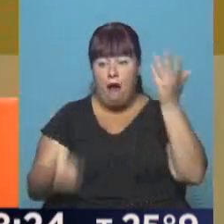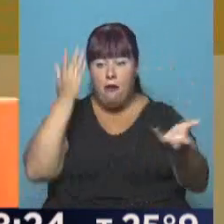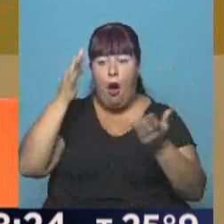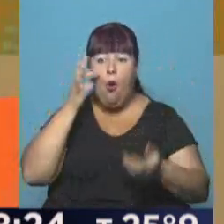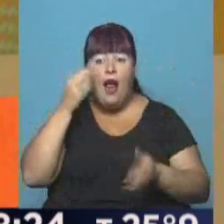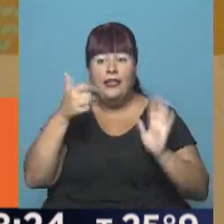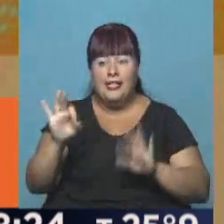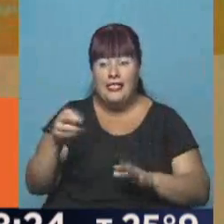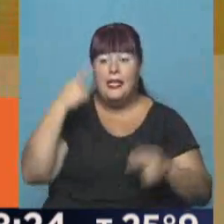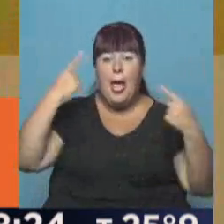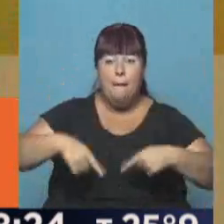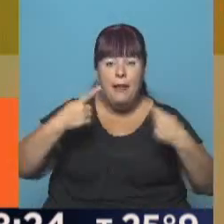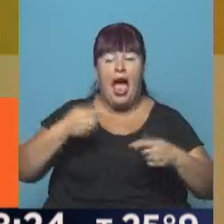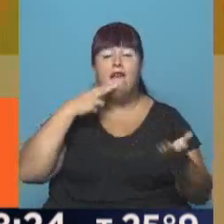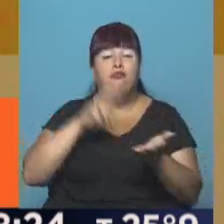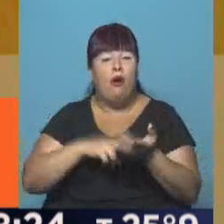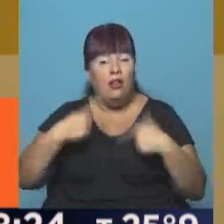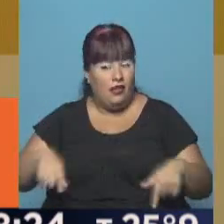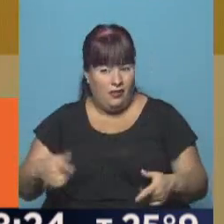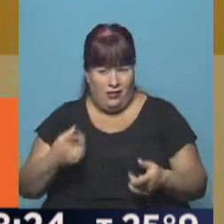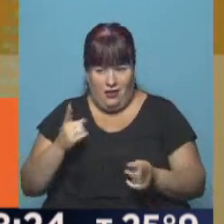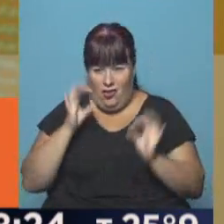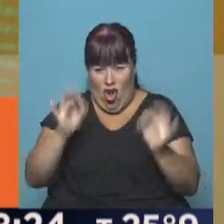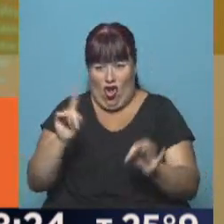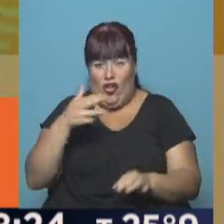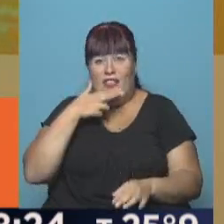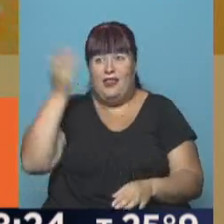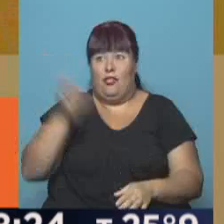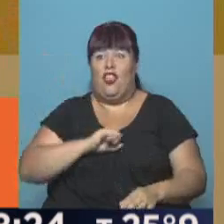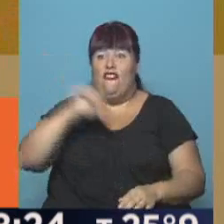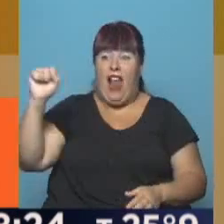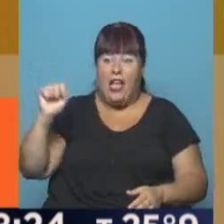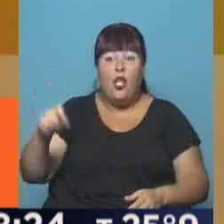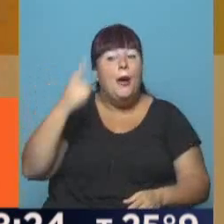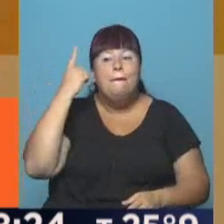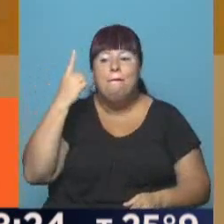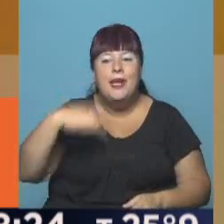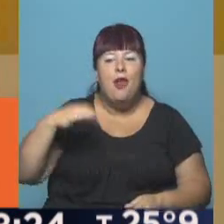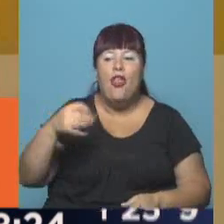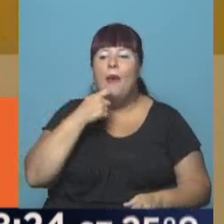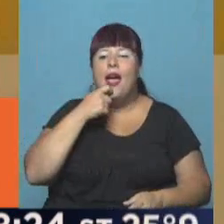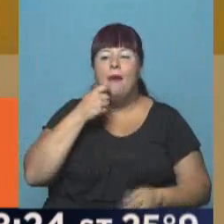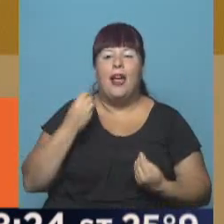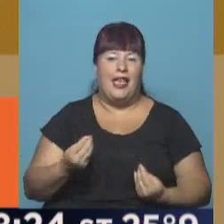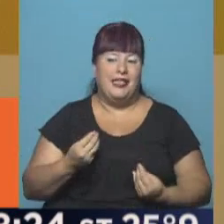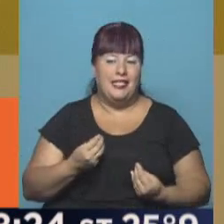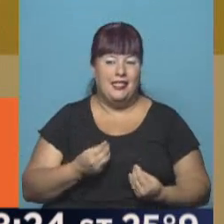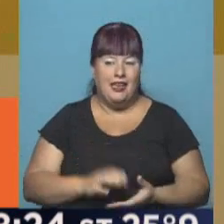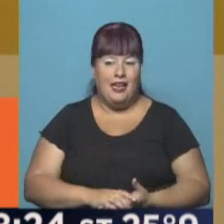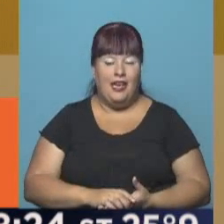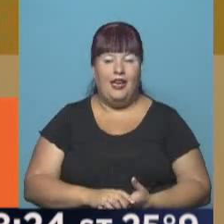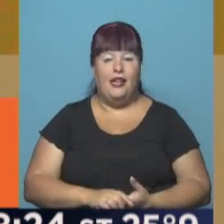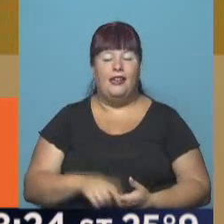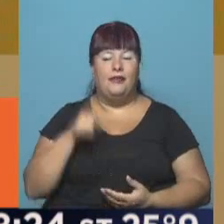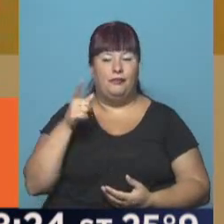al 60, los peajes, las tarifas y demás, no se va a cumplir la pauta inflacionaria. Claro. El primero que tiene que dar el ejemplo, básicamente,